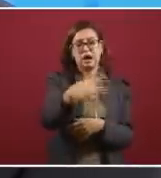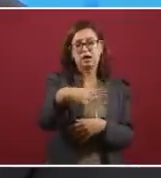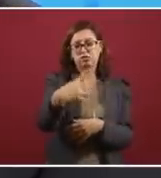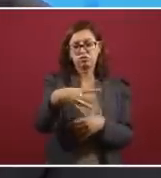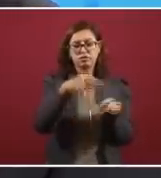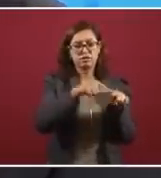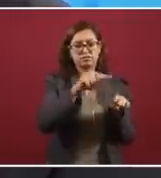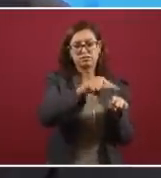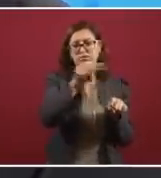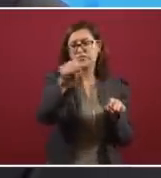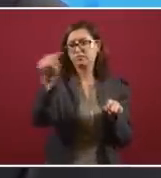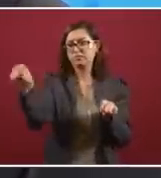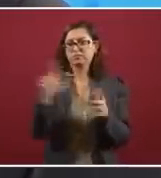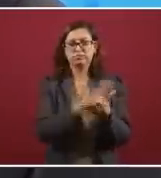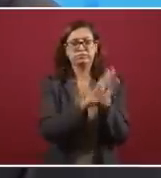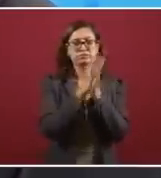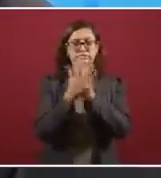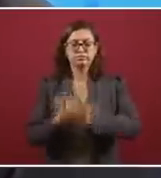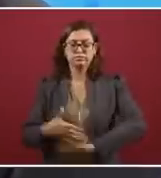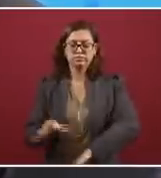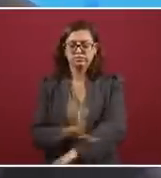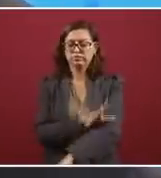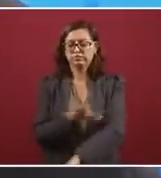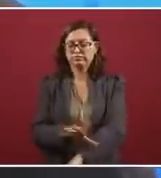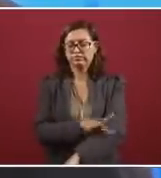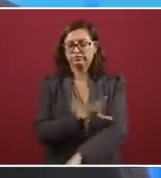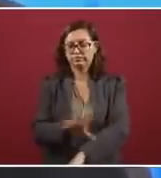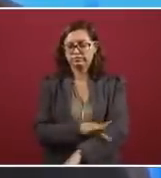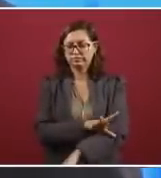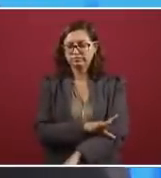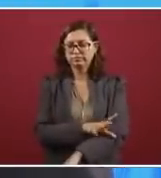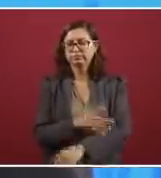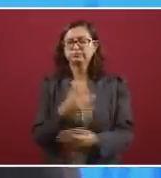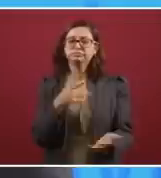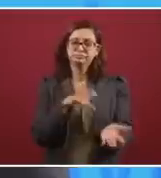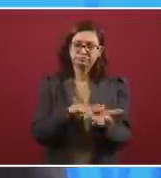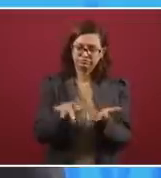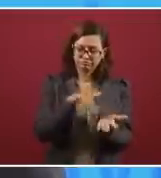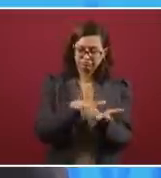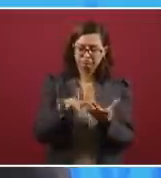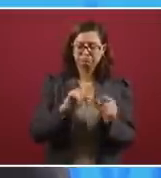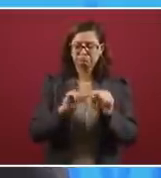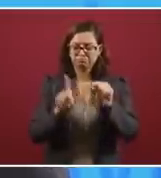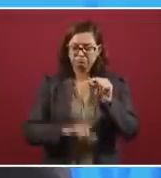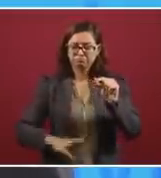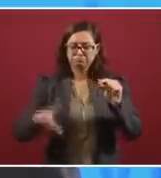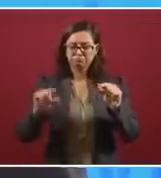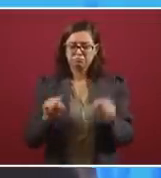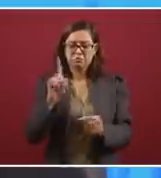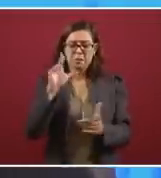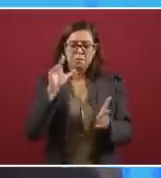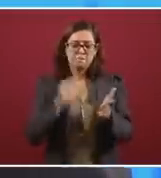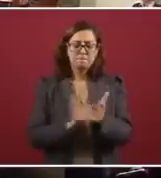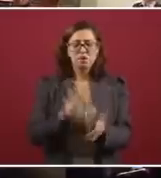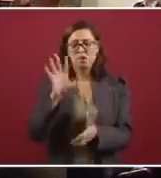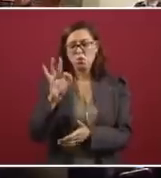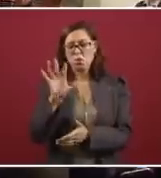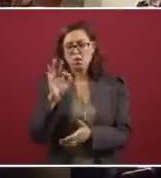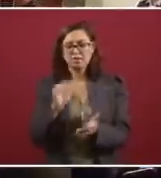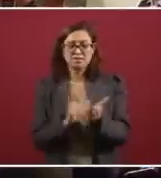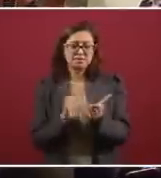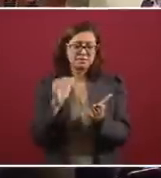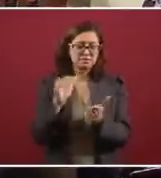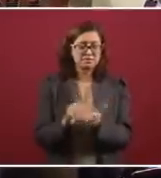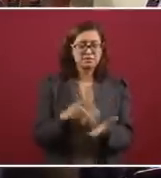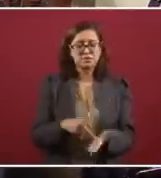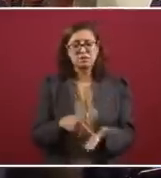electricidad. Este gasoducto apoyará a la industria nacional con 1.040 millones de pies cúbicos